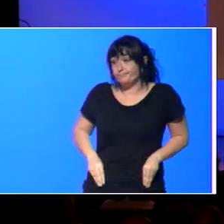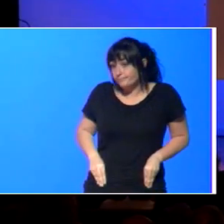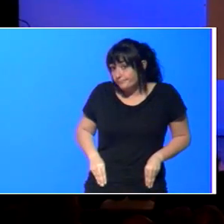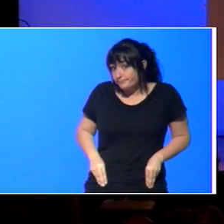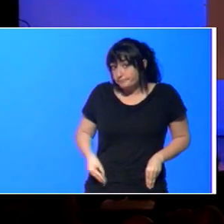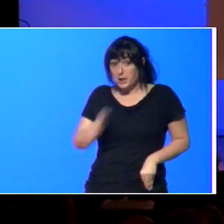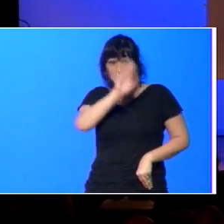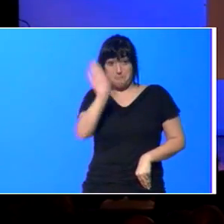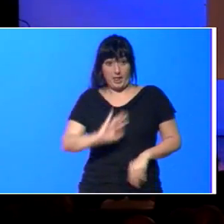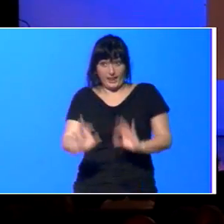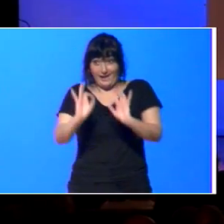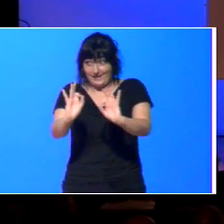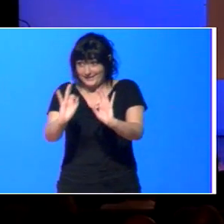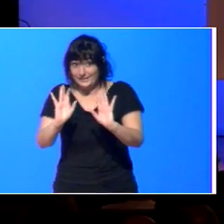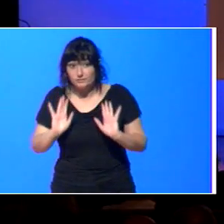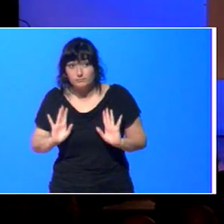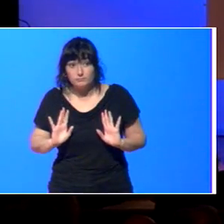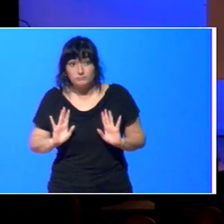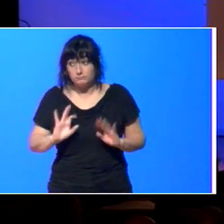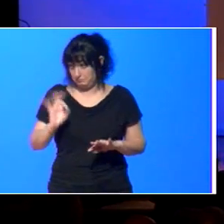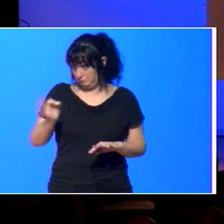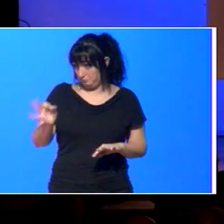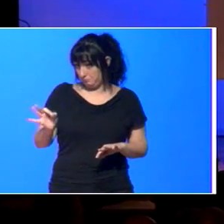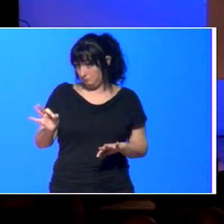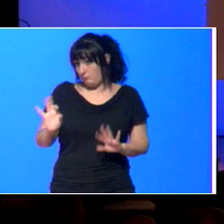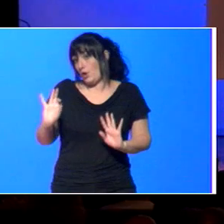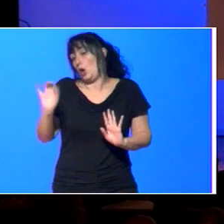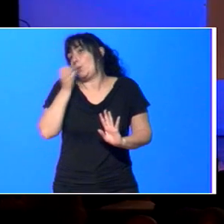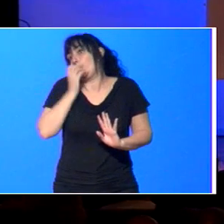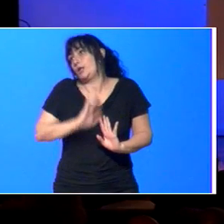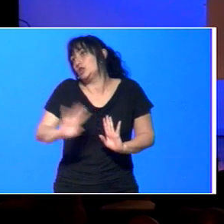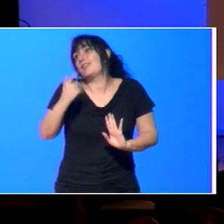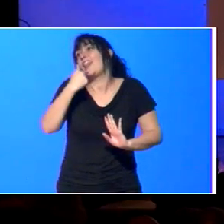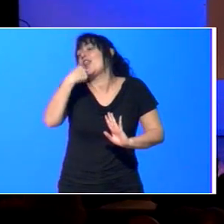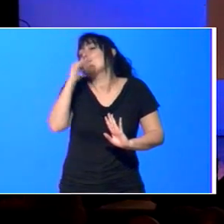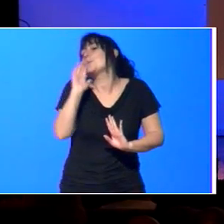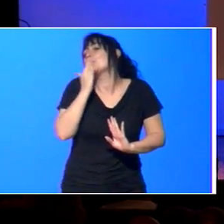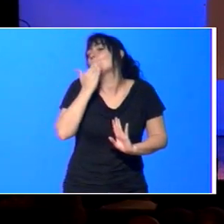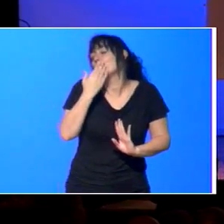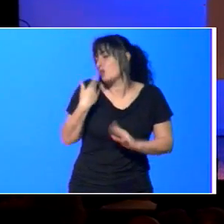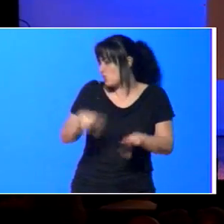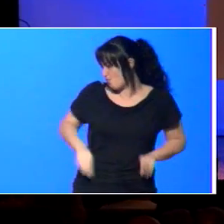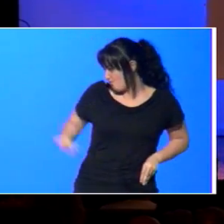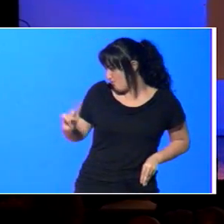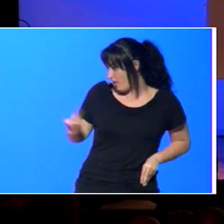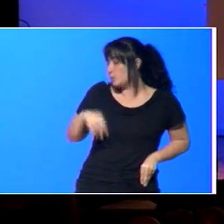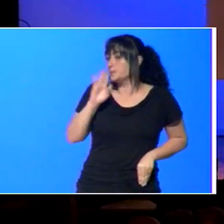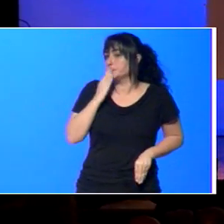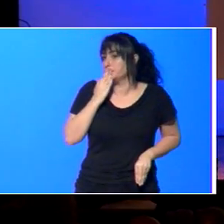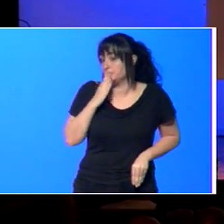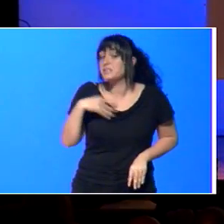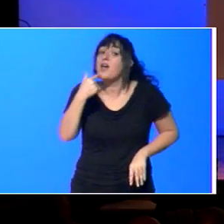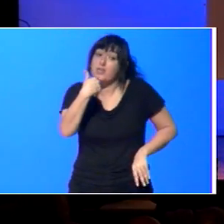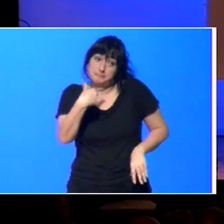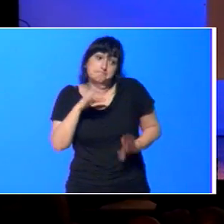un hecho, ¿no? O sea, no creo que, o por lo menos no se dice que no se acepta, ¿no? O sea, se dice que se acepta,